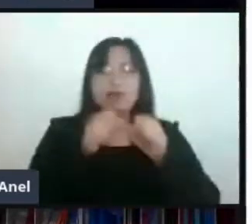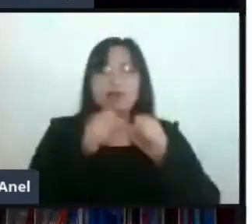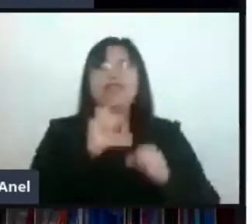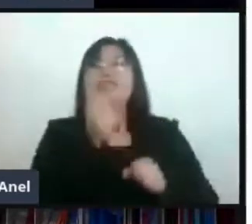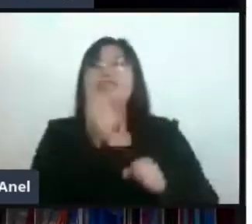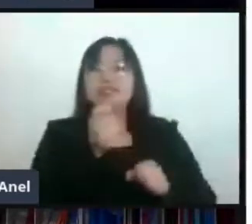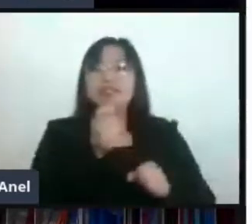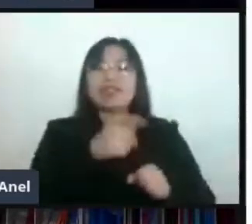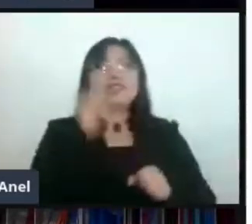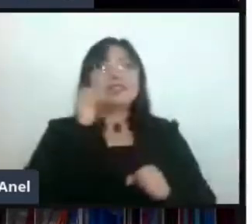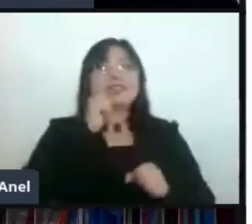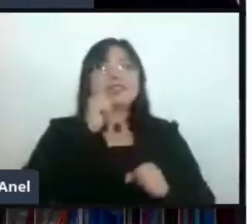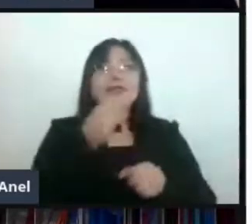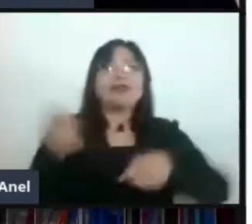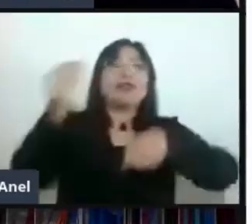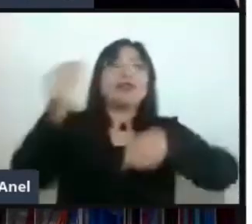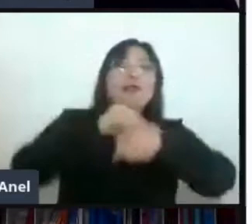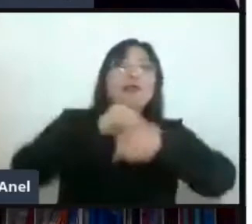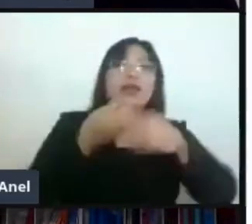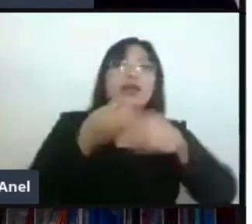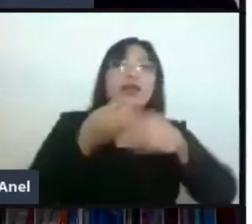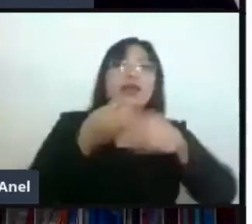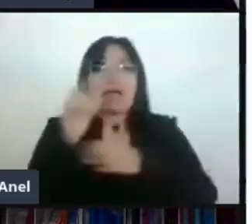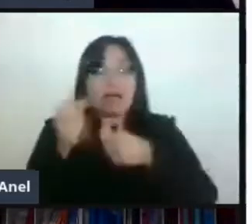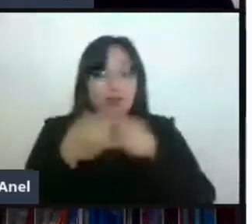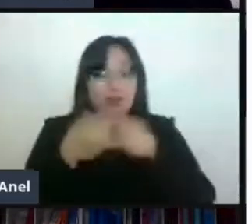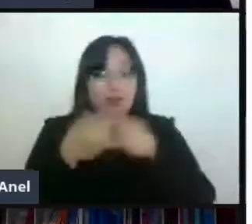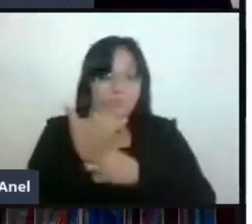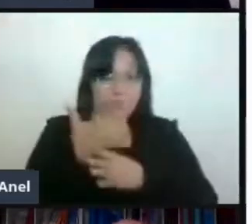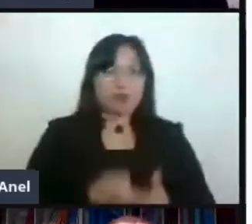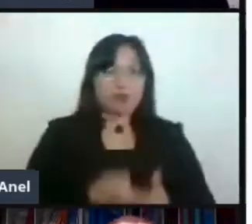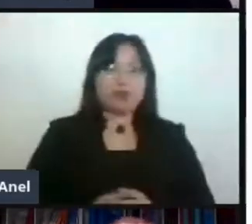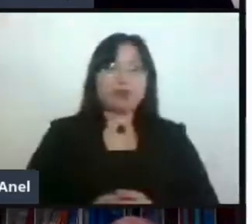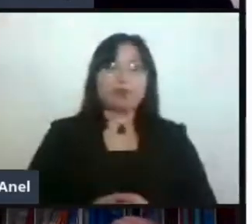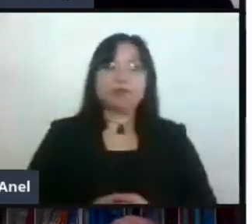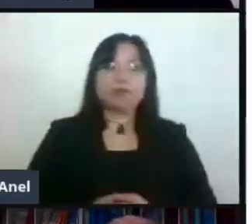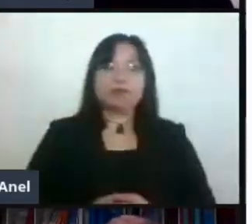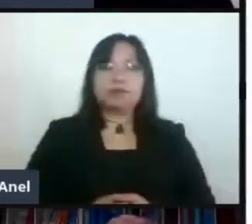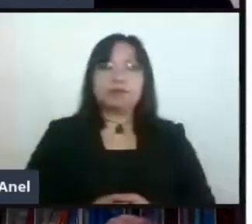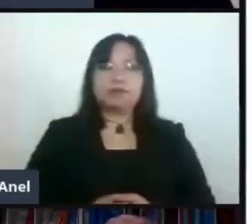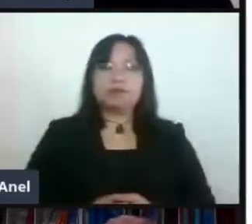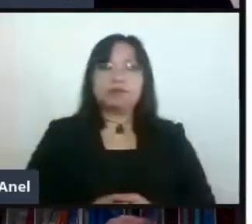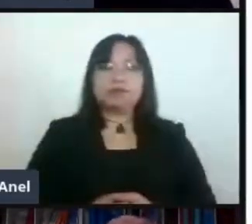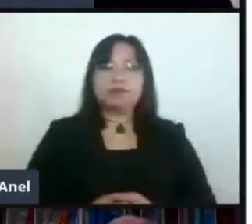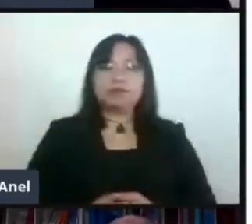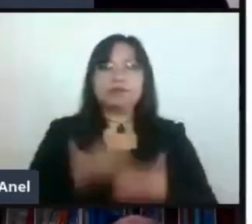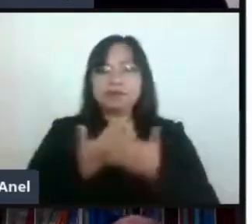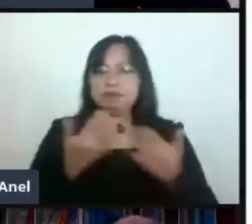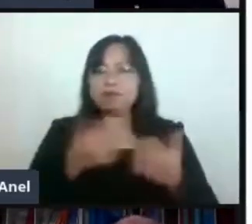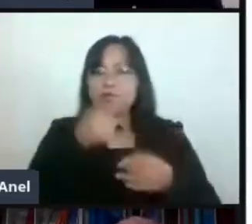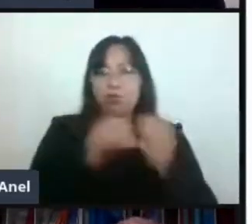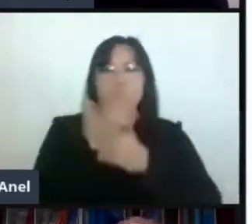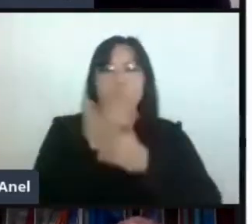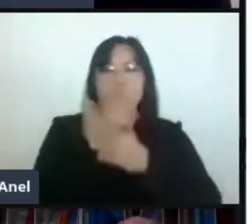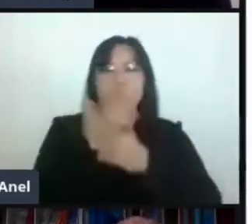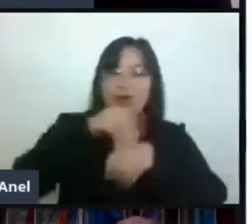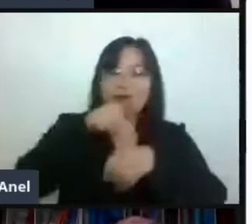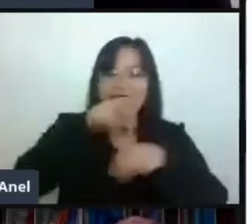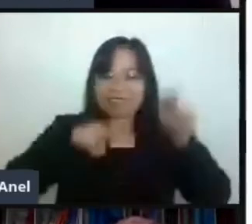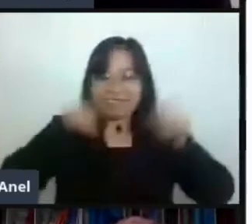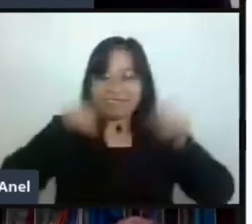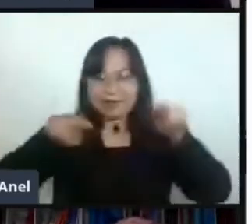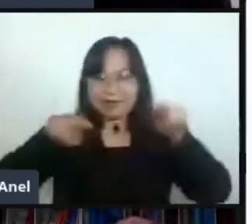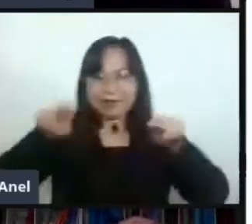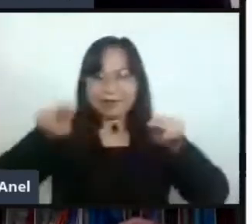crear algo nuevo, ¿sí? A este nivel, que le voy a poner aún no logrado o